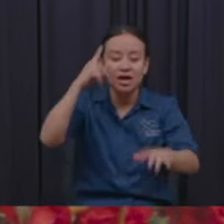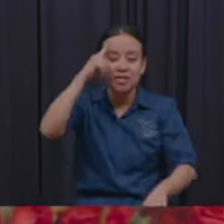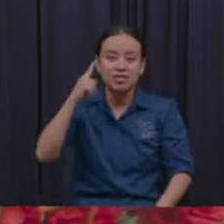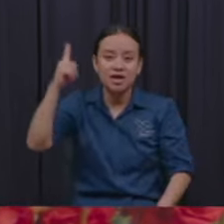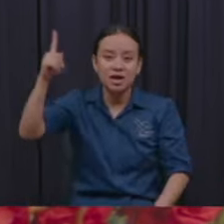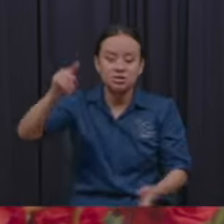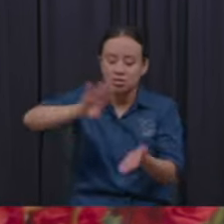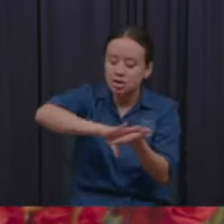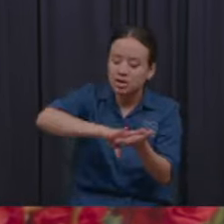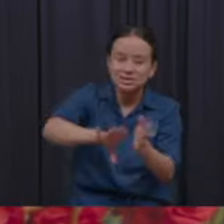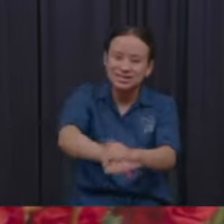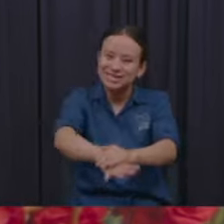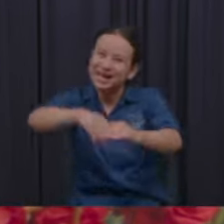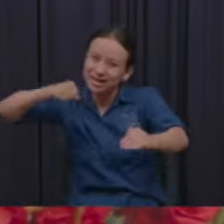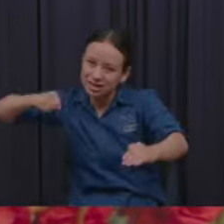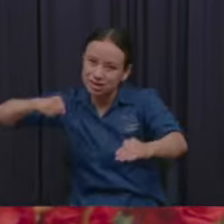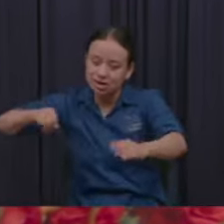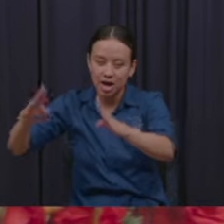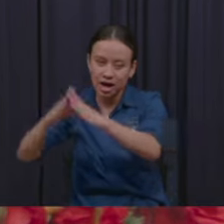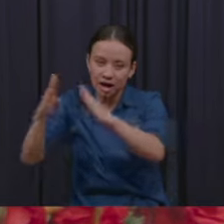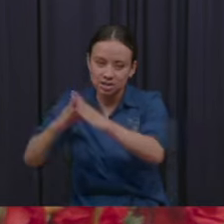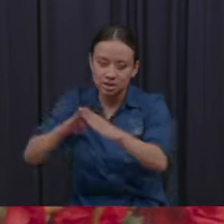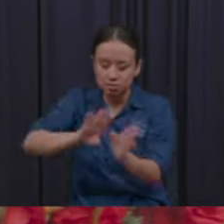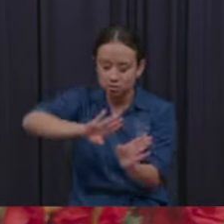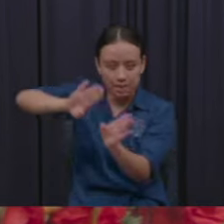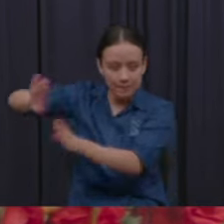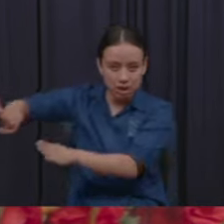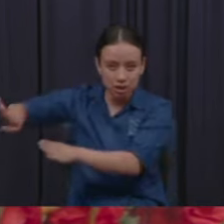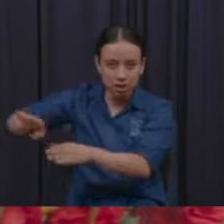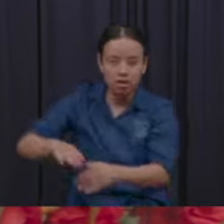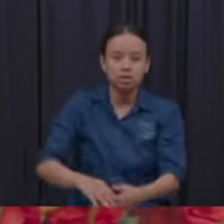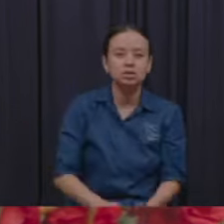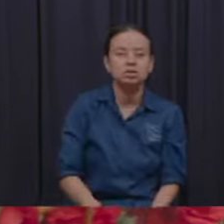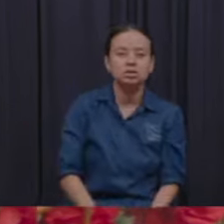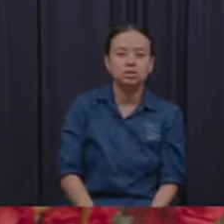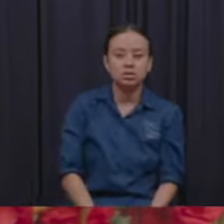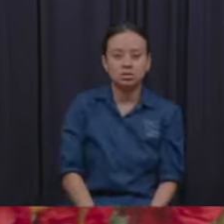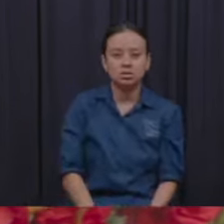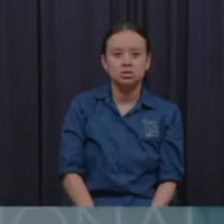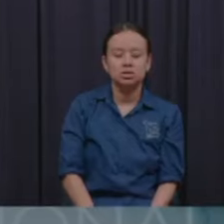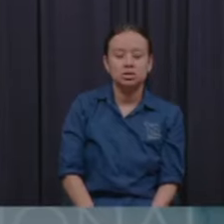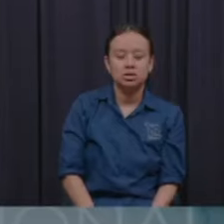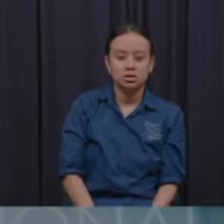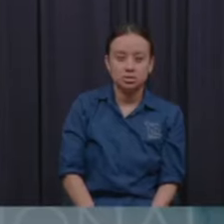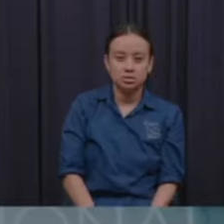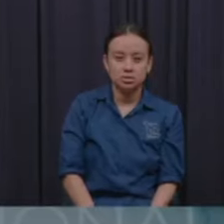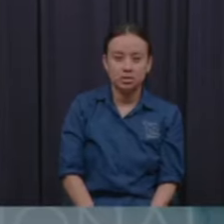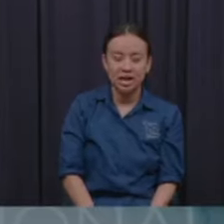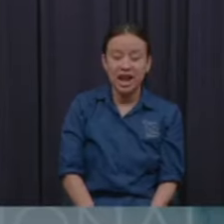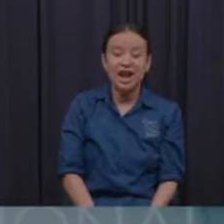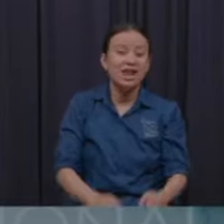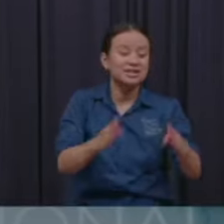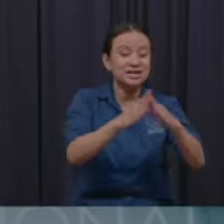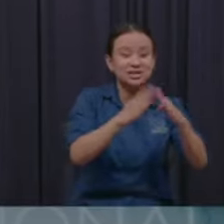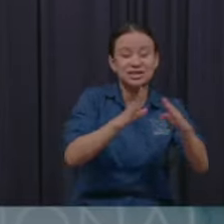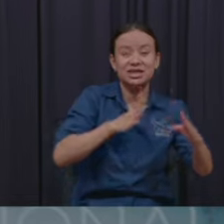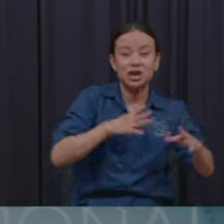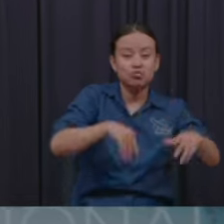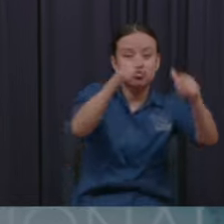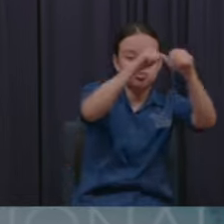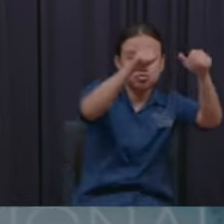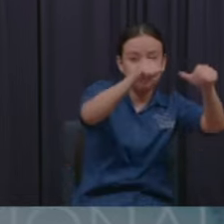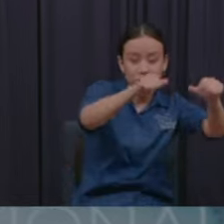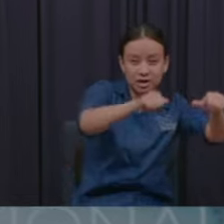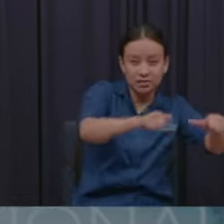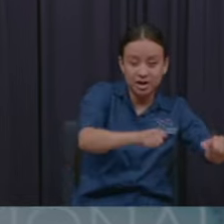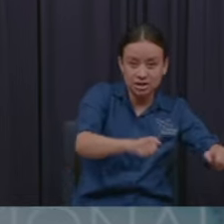liberaciones de ambientes que se dan en un momento, pero hay otras que tienen que tener una revisión y un cuidado